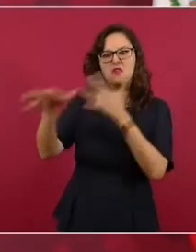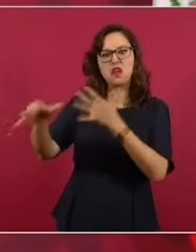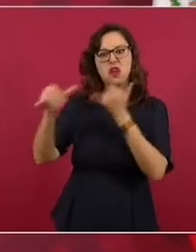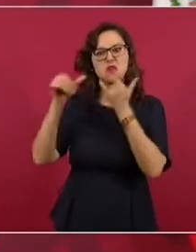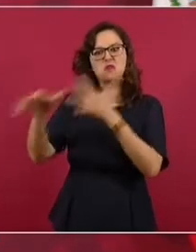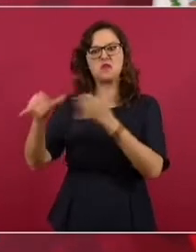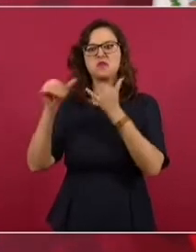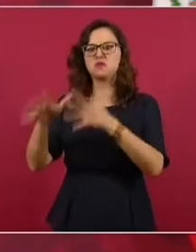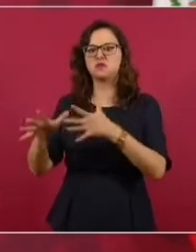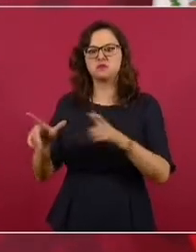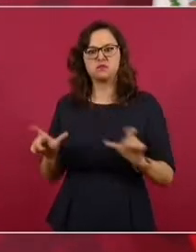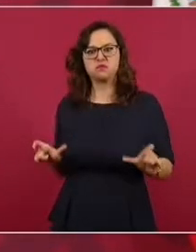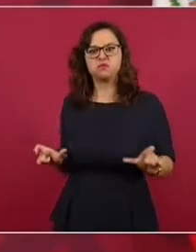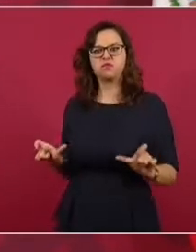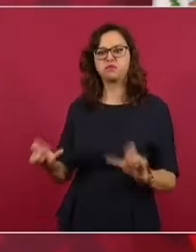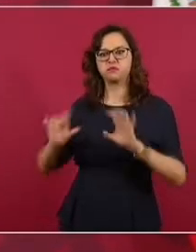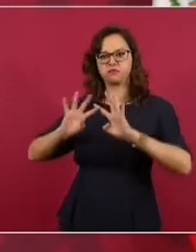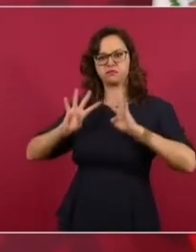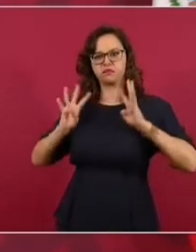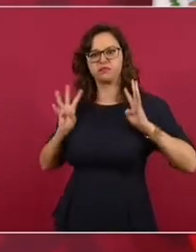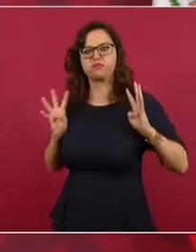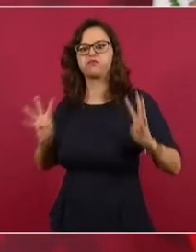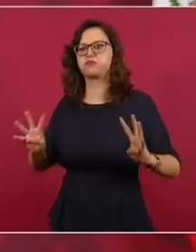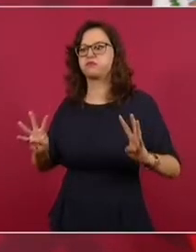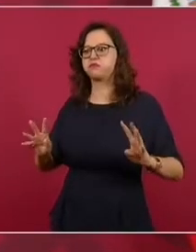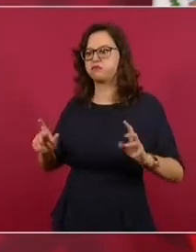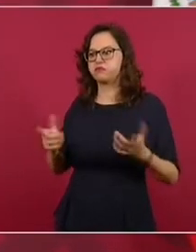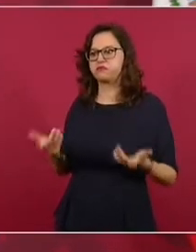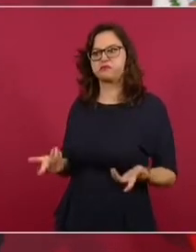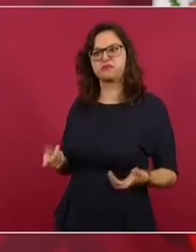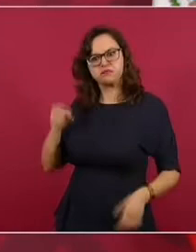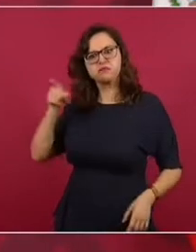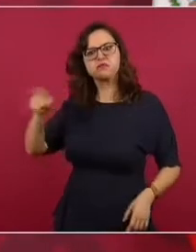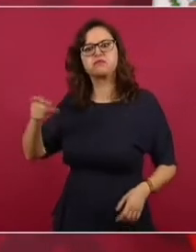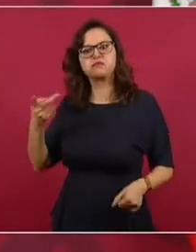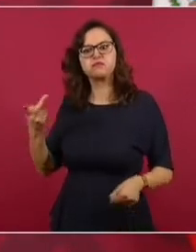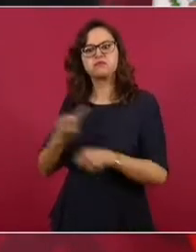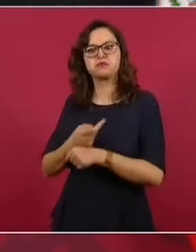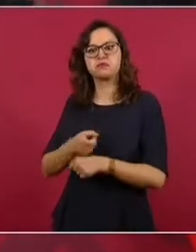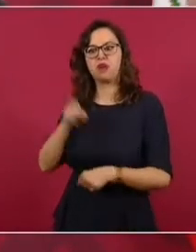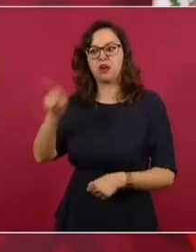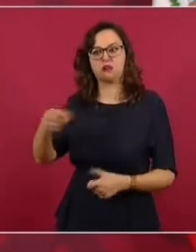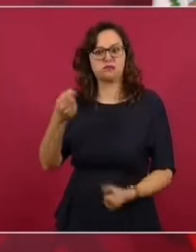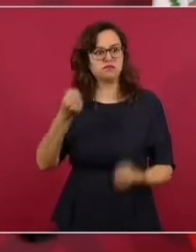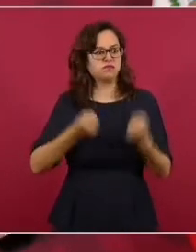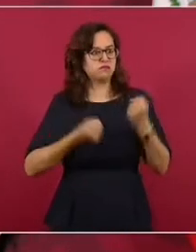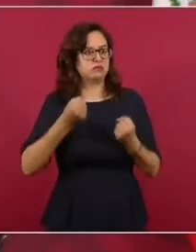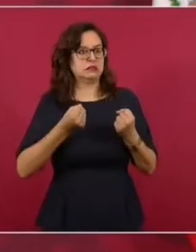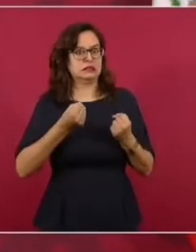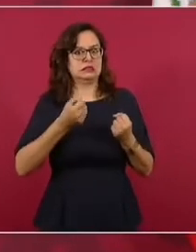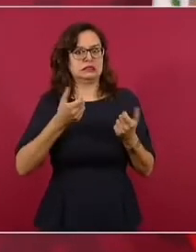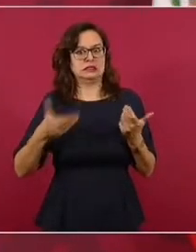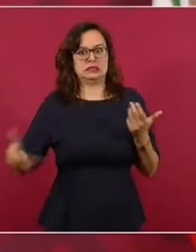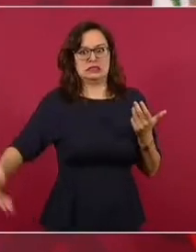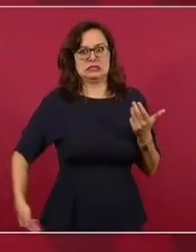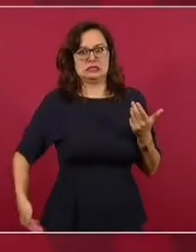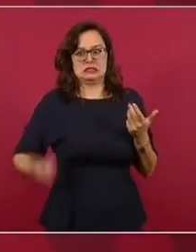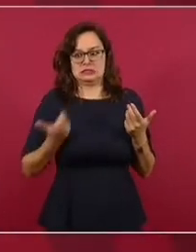con un grave riesgo de atropellar a la gente y se escapa.